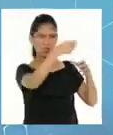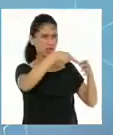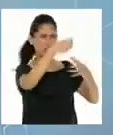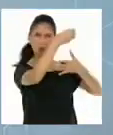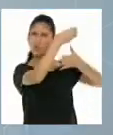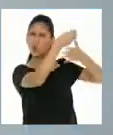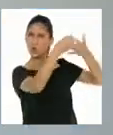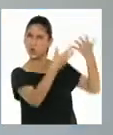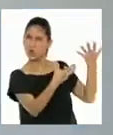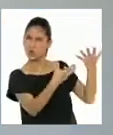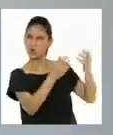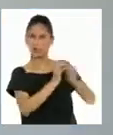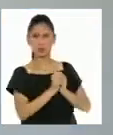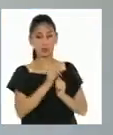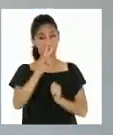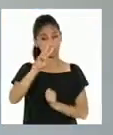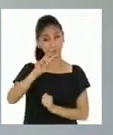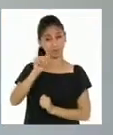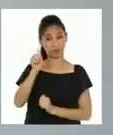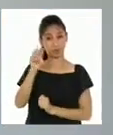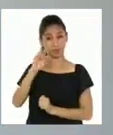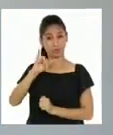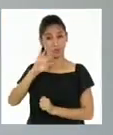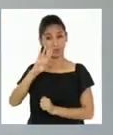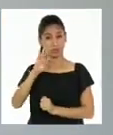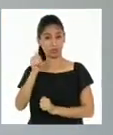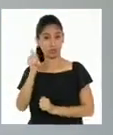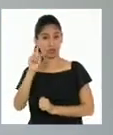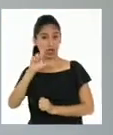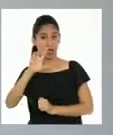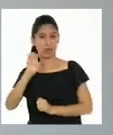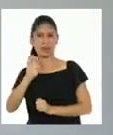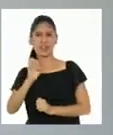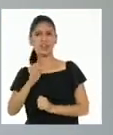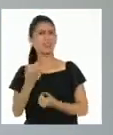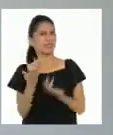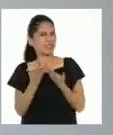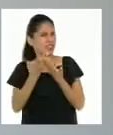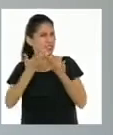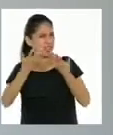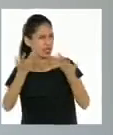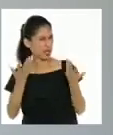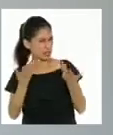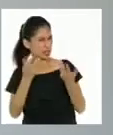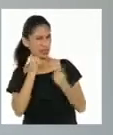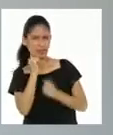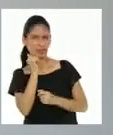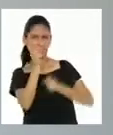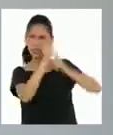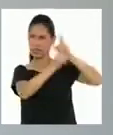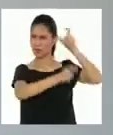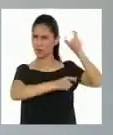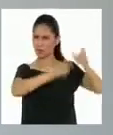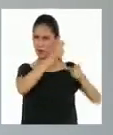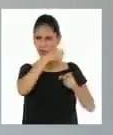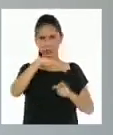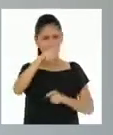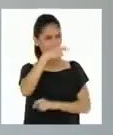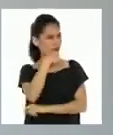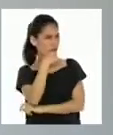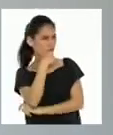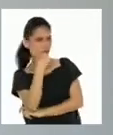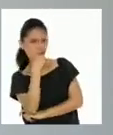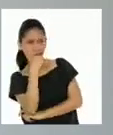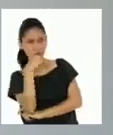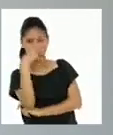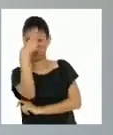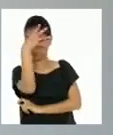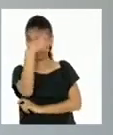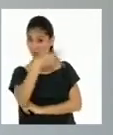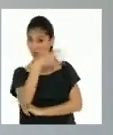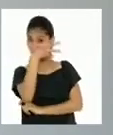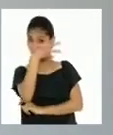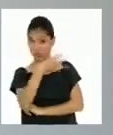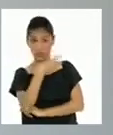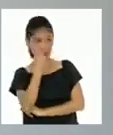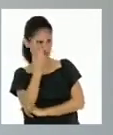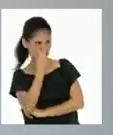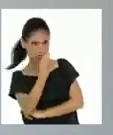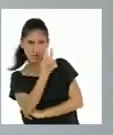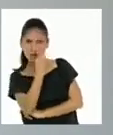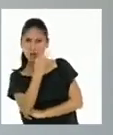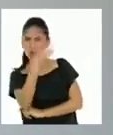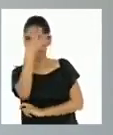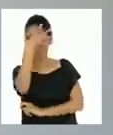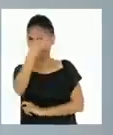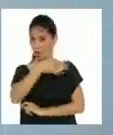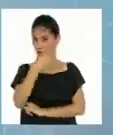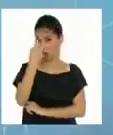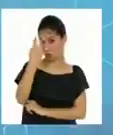La variable se refiere a las características de la población o muestra en estudio que puede tomar diferentes valores. Tenemos dos tipos